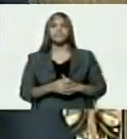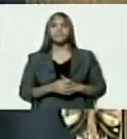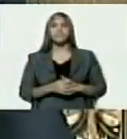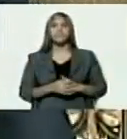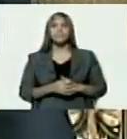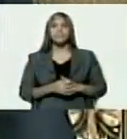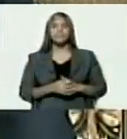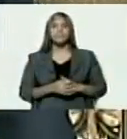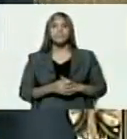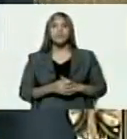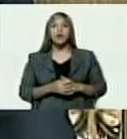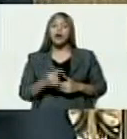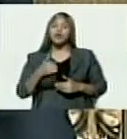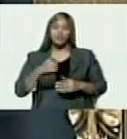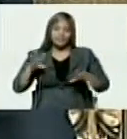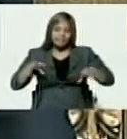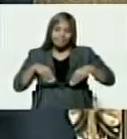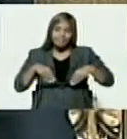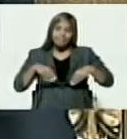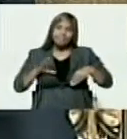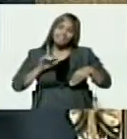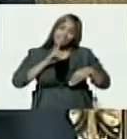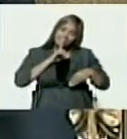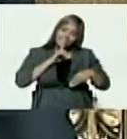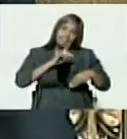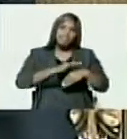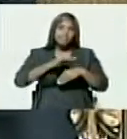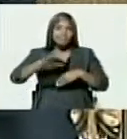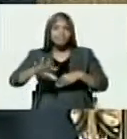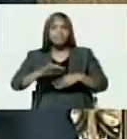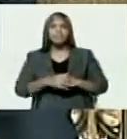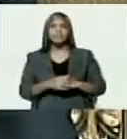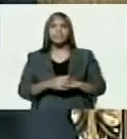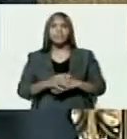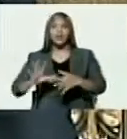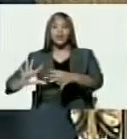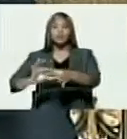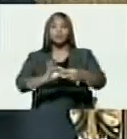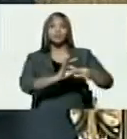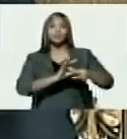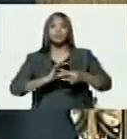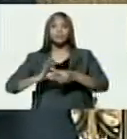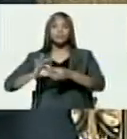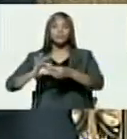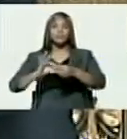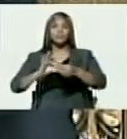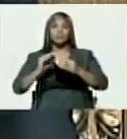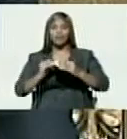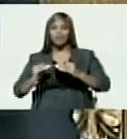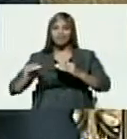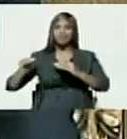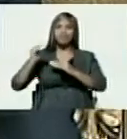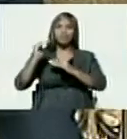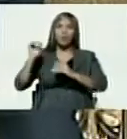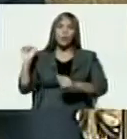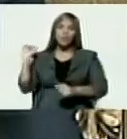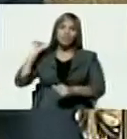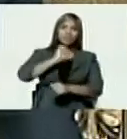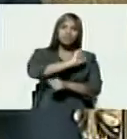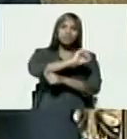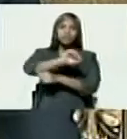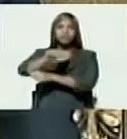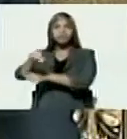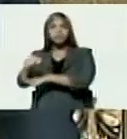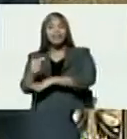aunque no estés de acuerdo. La unidad es un bien superior que